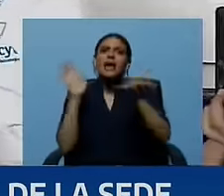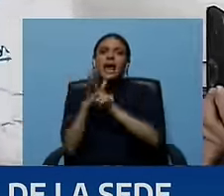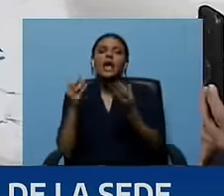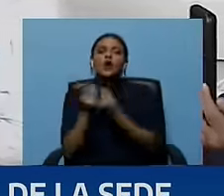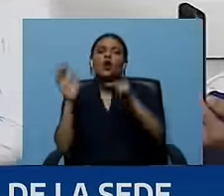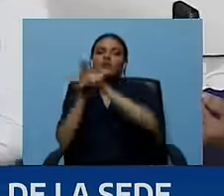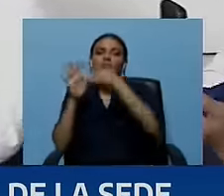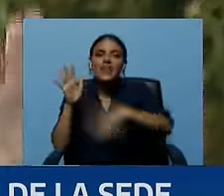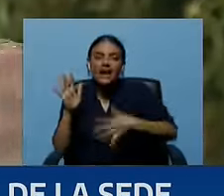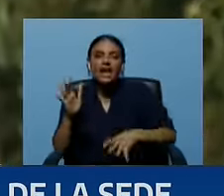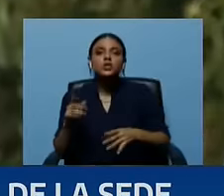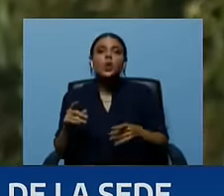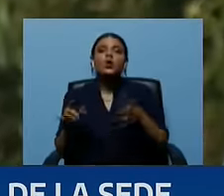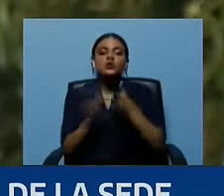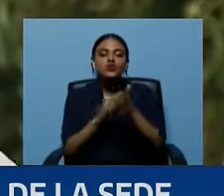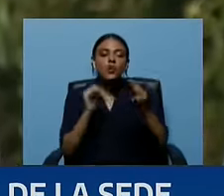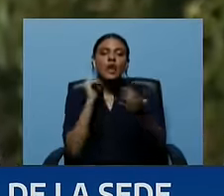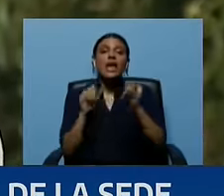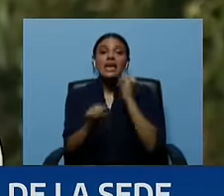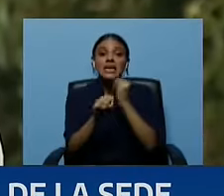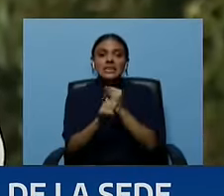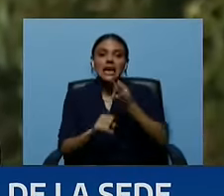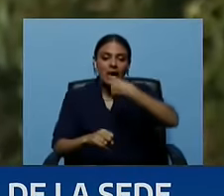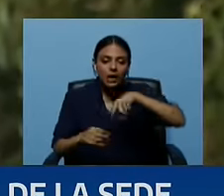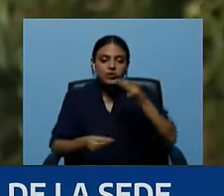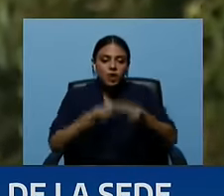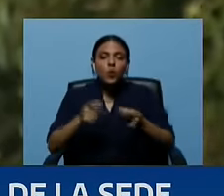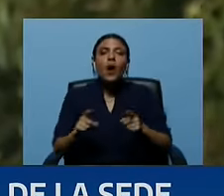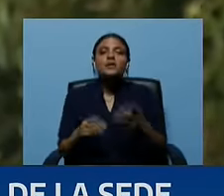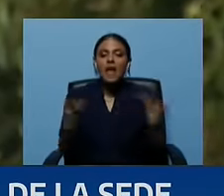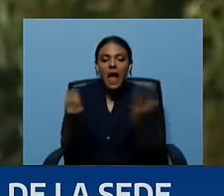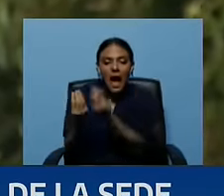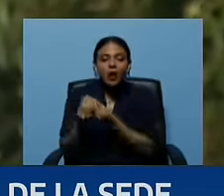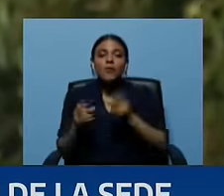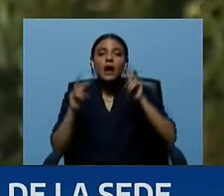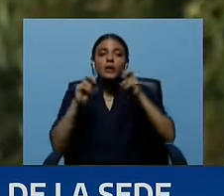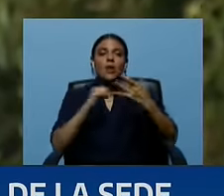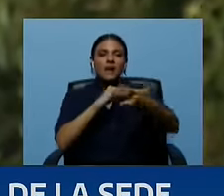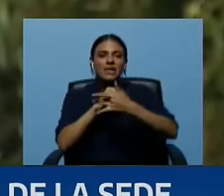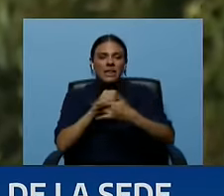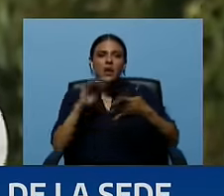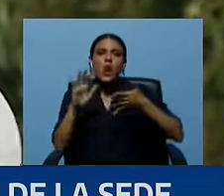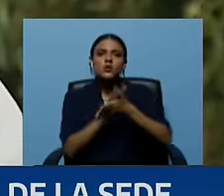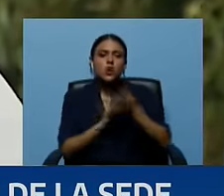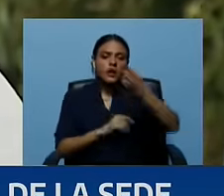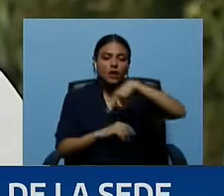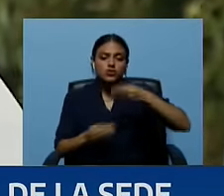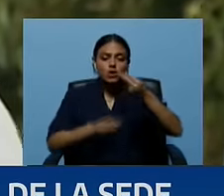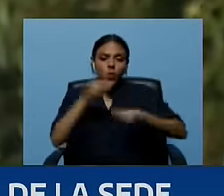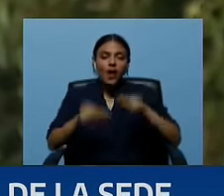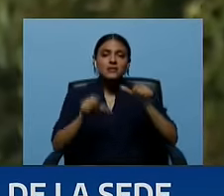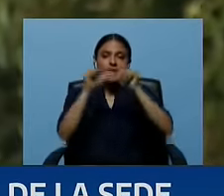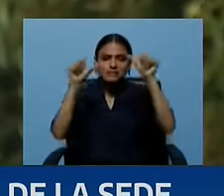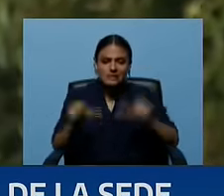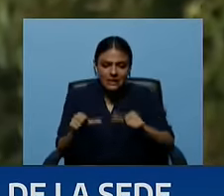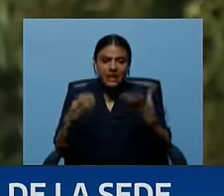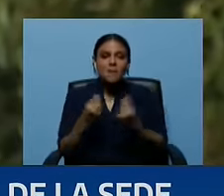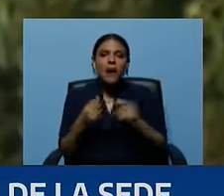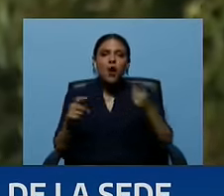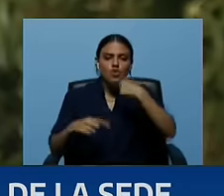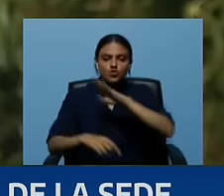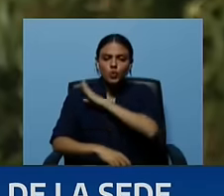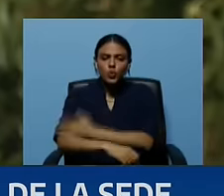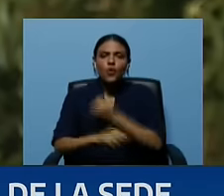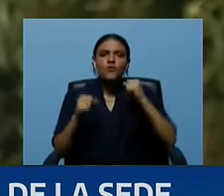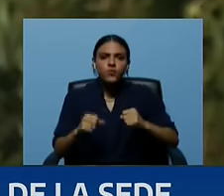para acompañar en esta nueva era el marco jurídico y de regulación que permita fortalecer el desarrollo de estas tecnologías en